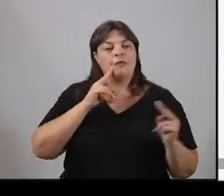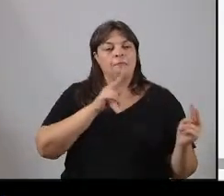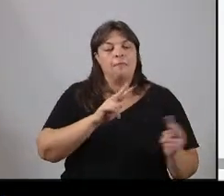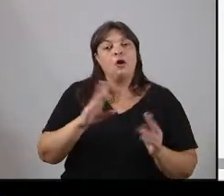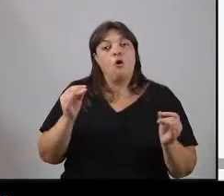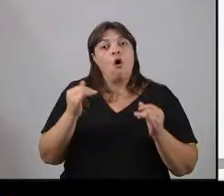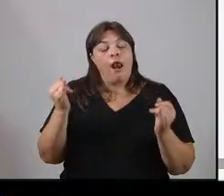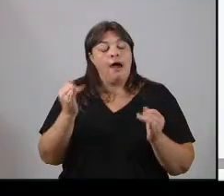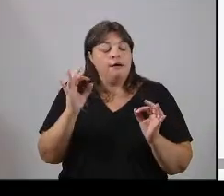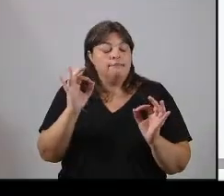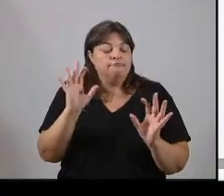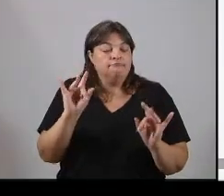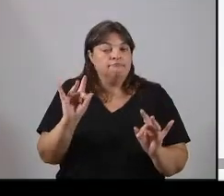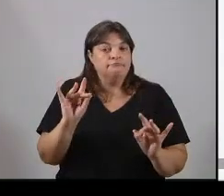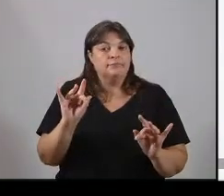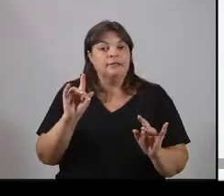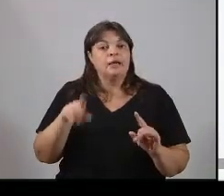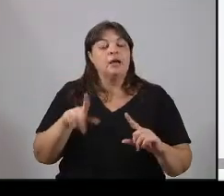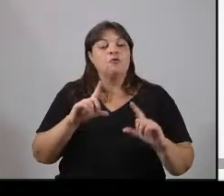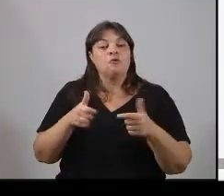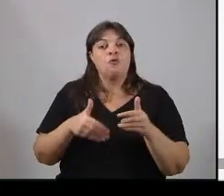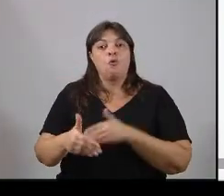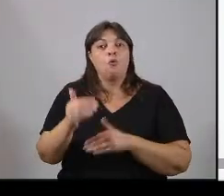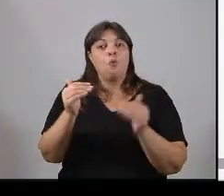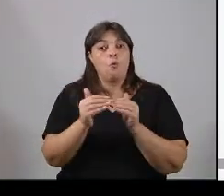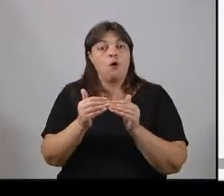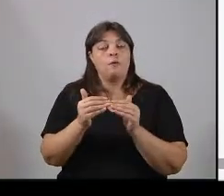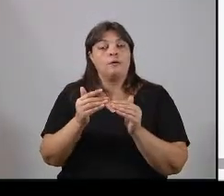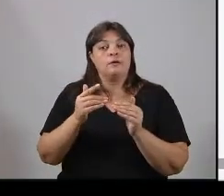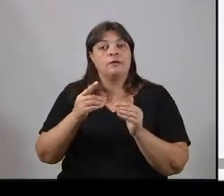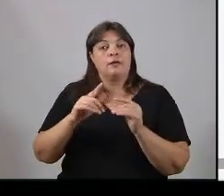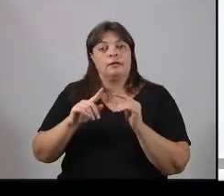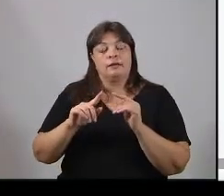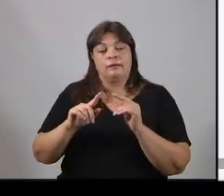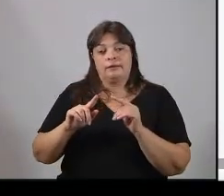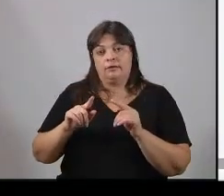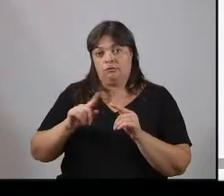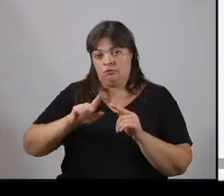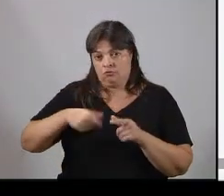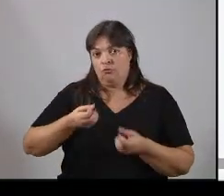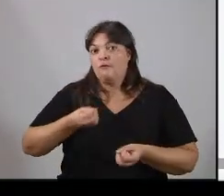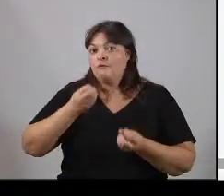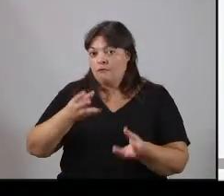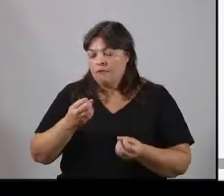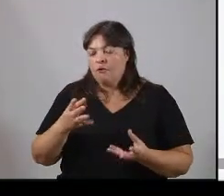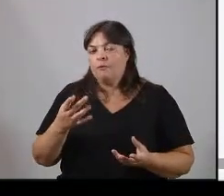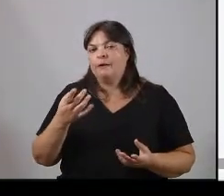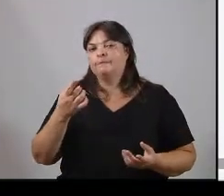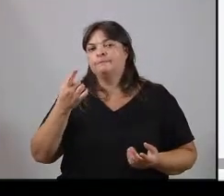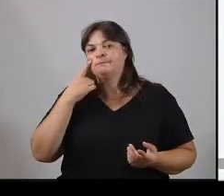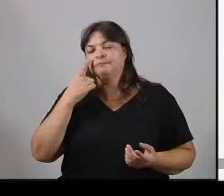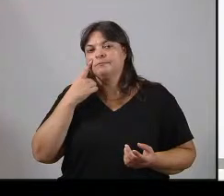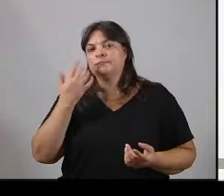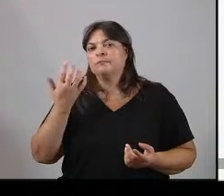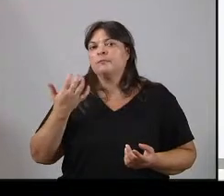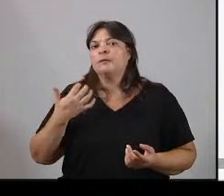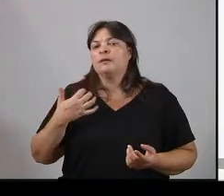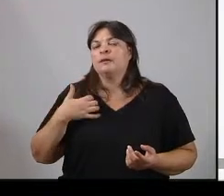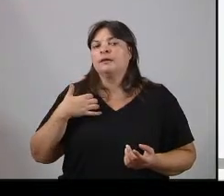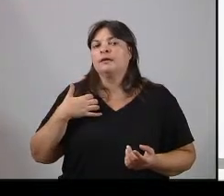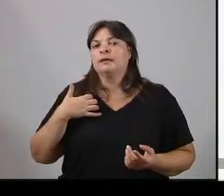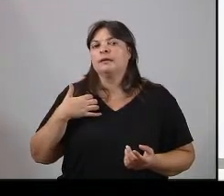así sea y que en esa reunión del jueves, de la que les informaremos, por supuesto, podamos trasladar ya que se producen